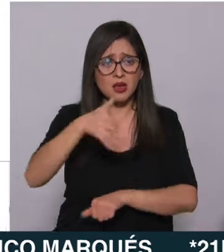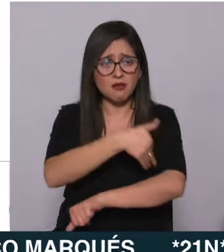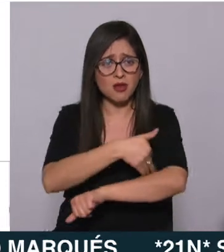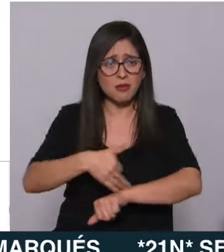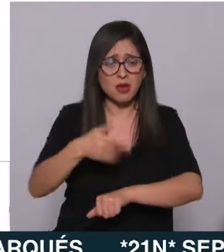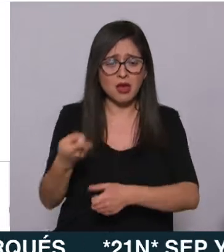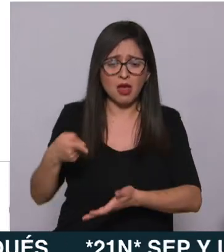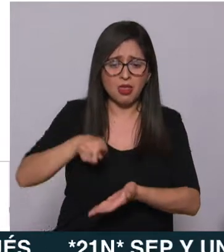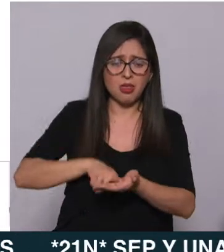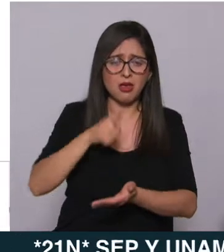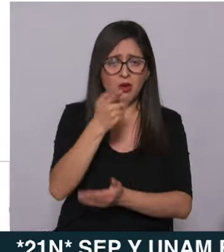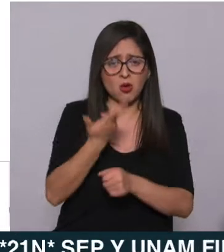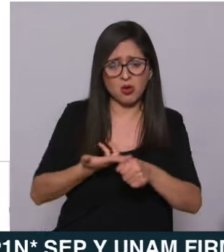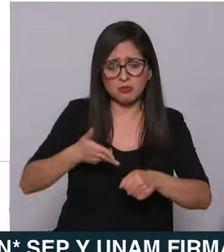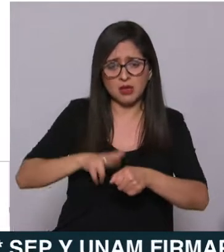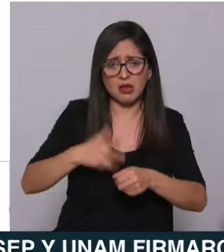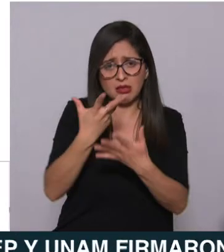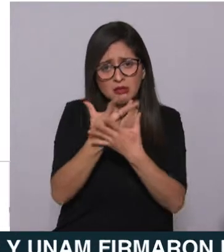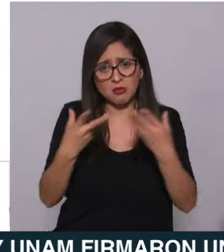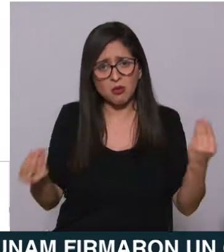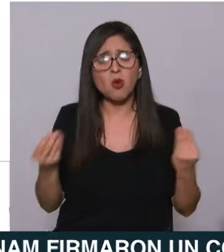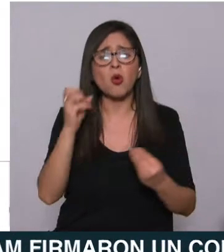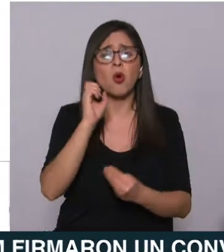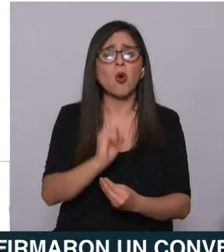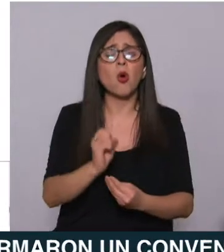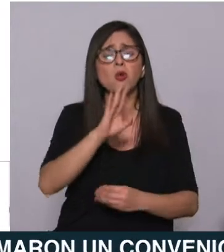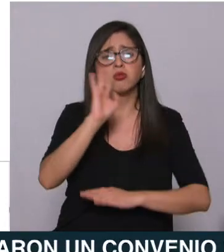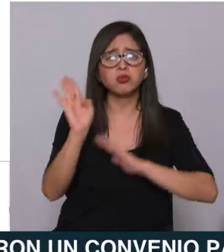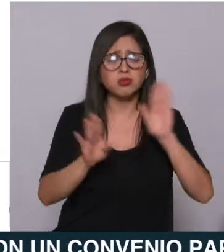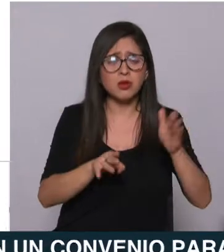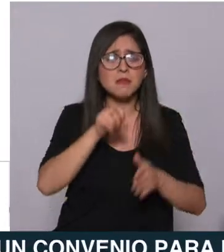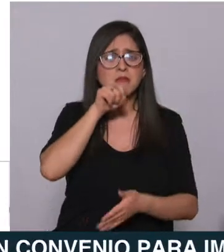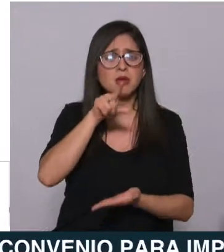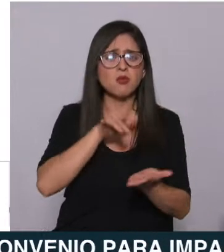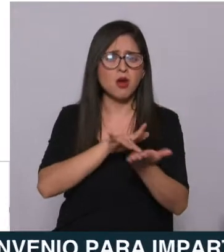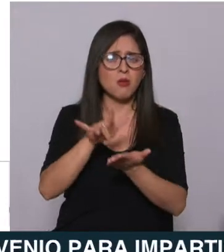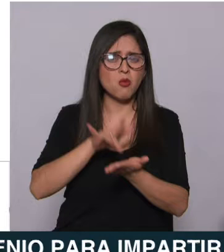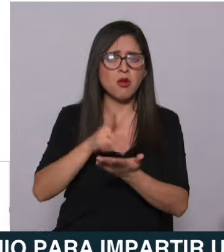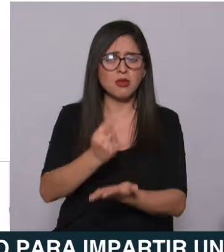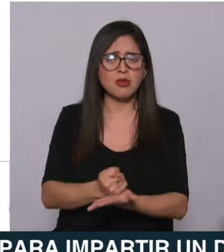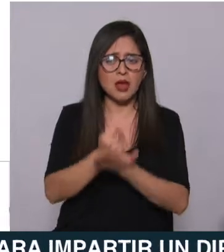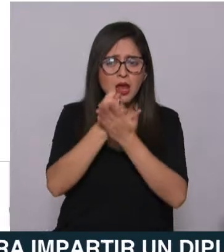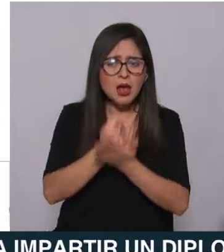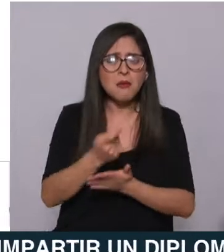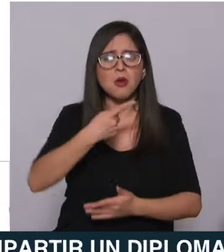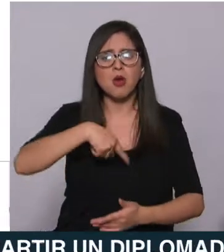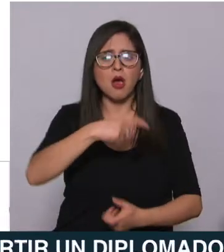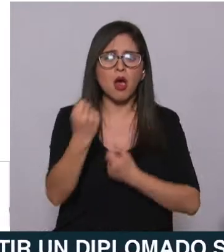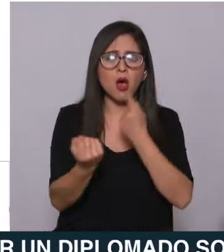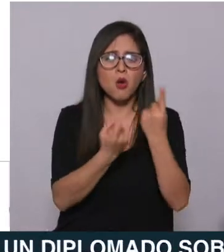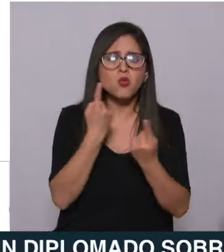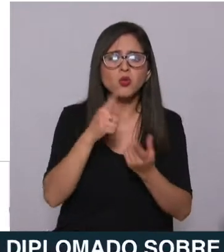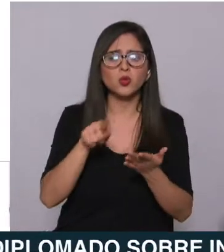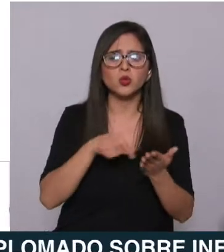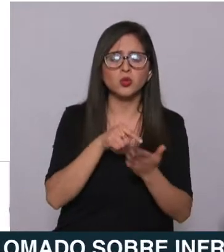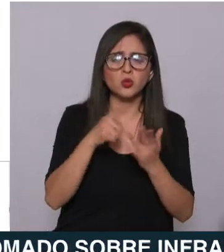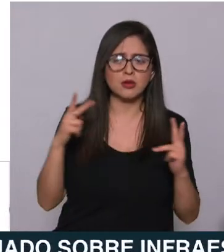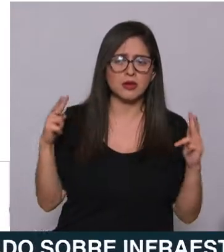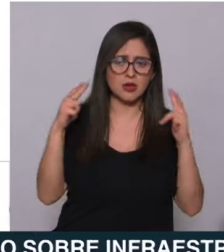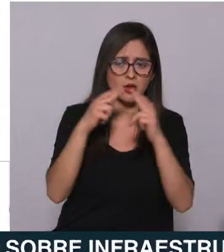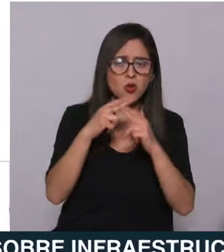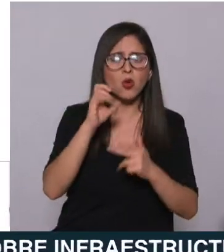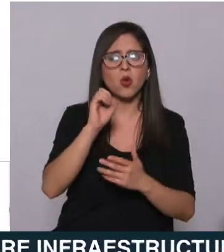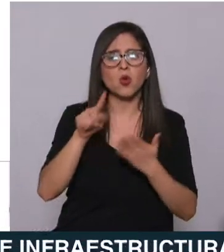estuvieran hospitalizados, desaparecidos o fallecidos. Hubo también apoyo terapéutico coordinado tanto con grupos religiosos, implementando